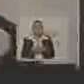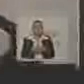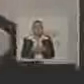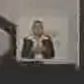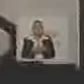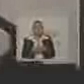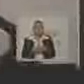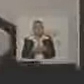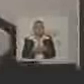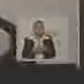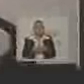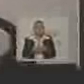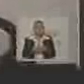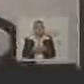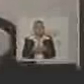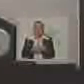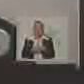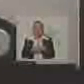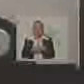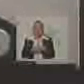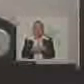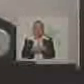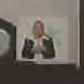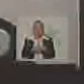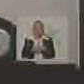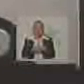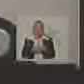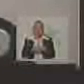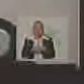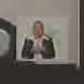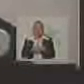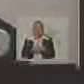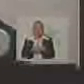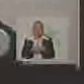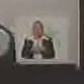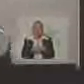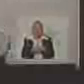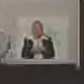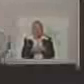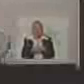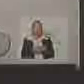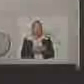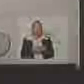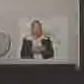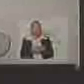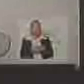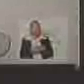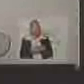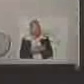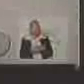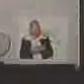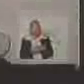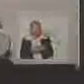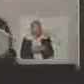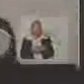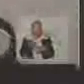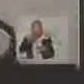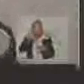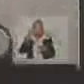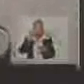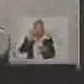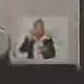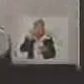se oye el audio, para ver si pudieran hacer los ajustes correspondientes. Me lo están informando